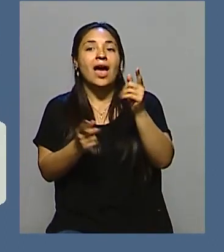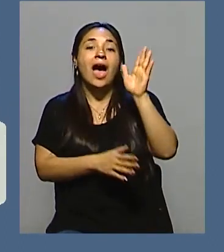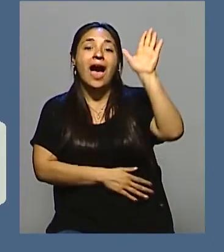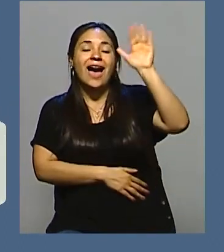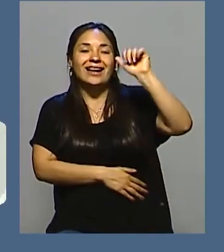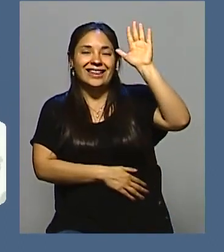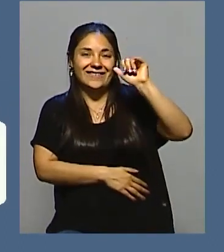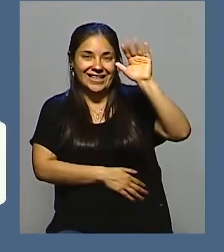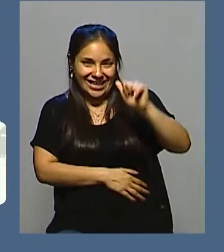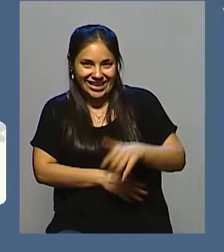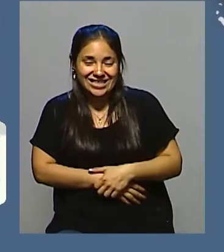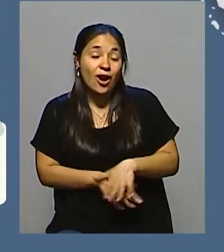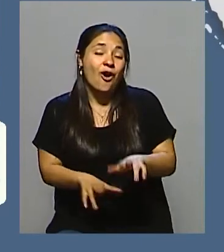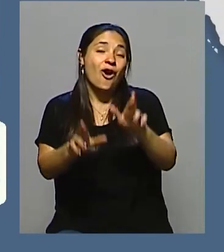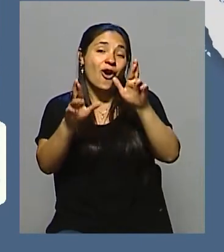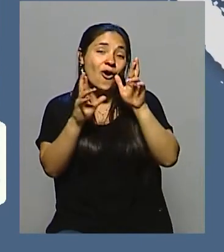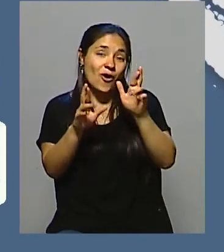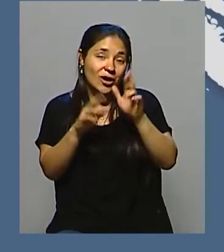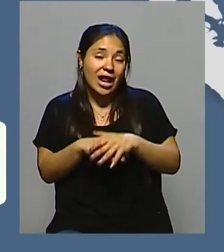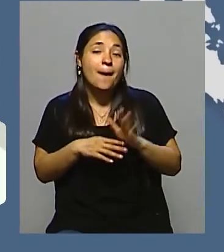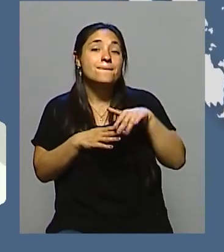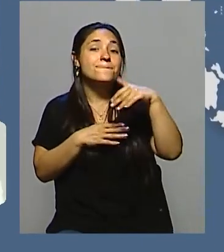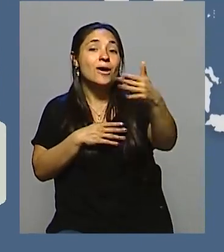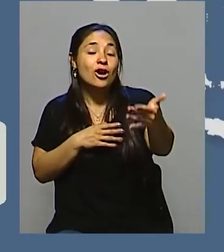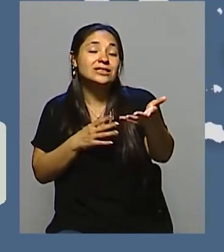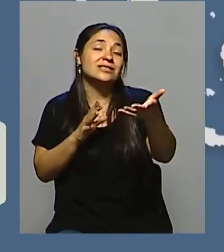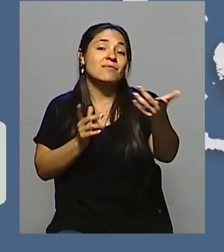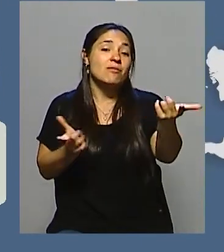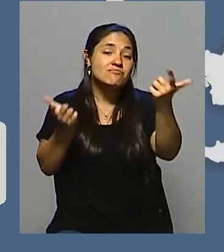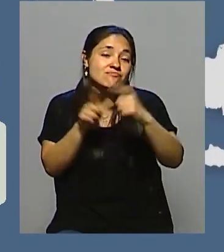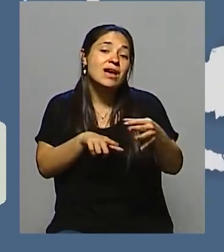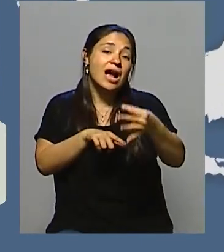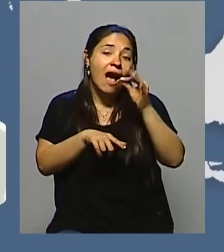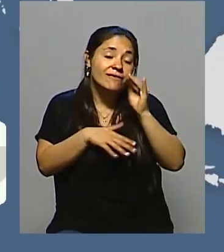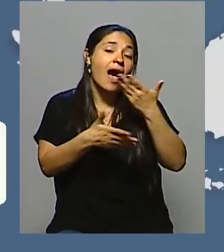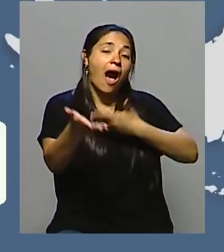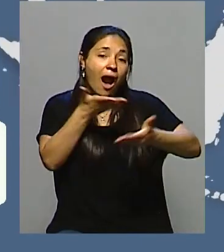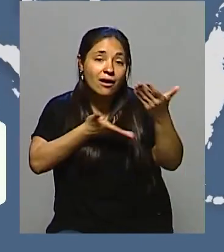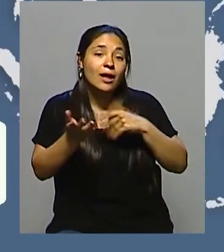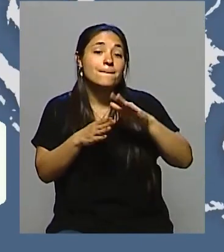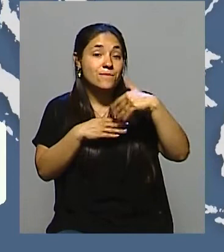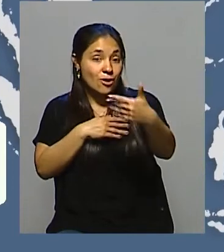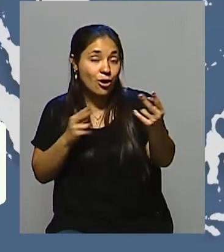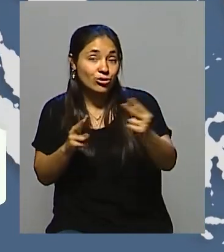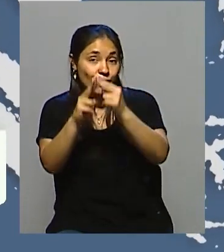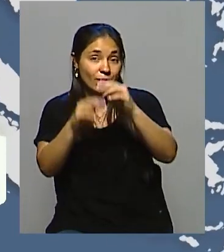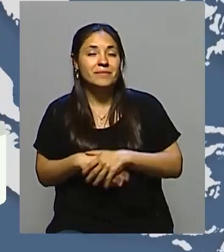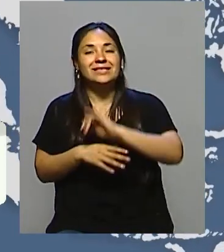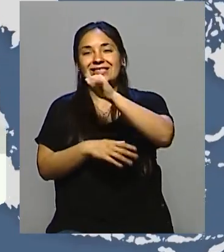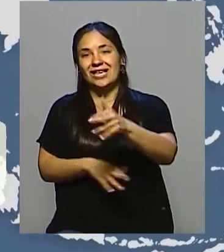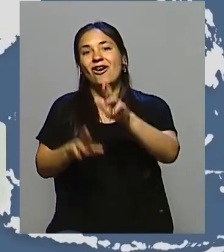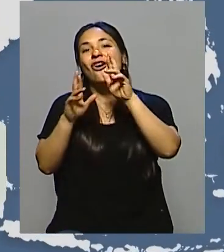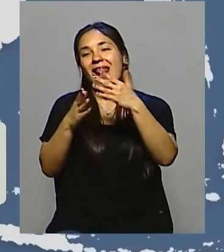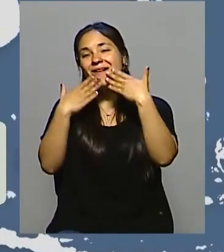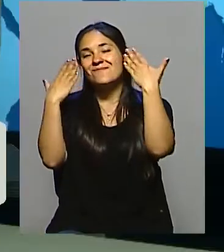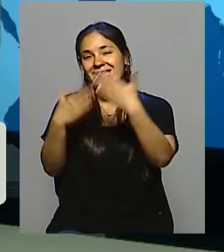arrivederci. Ojalá que la próxima charla de café sea muy pronto. Ojalá así sea. Muchas gracias. Hasta